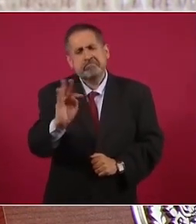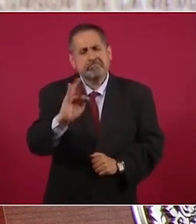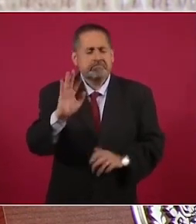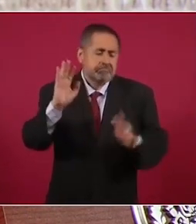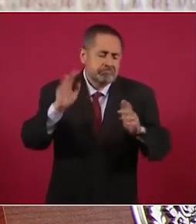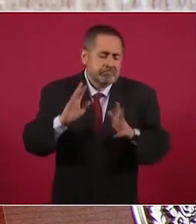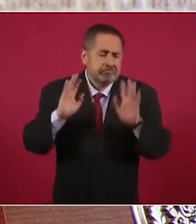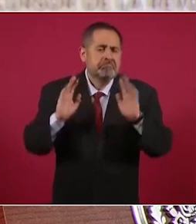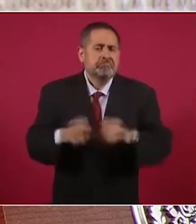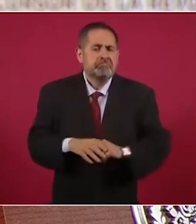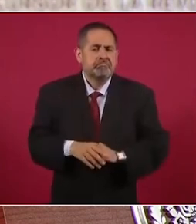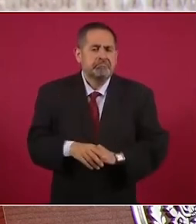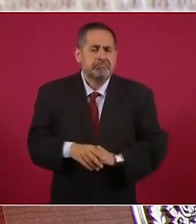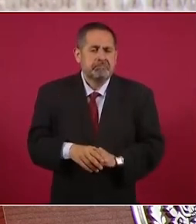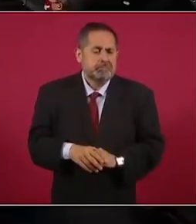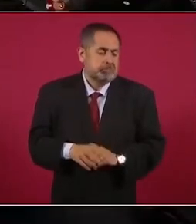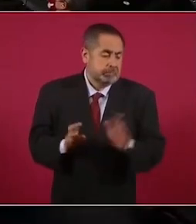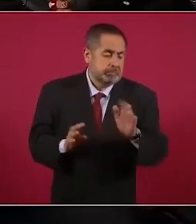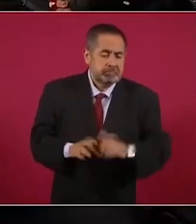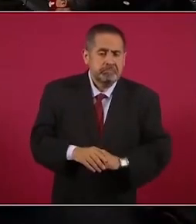Puede ser, pero...